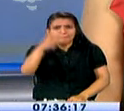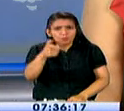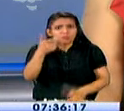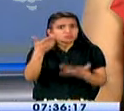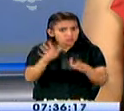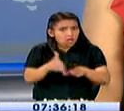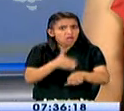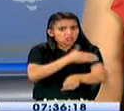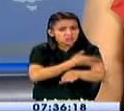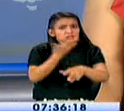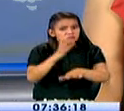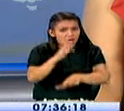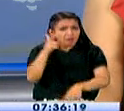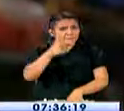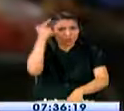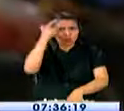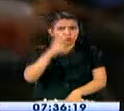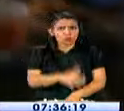ya en ocasiones anteriores.